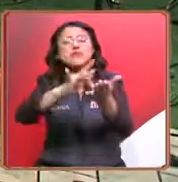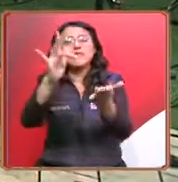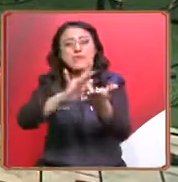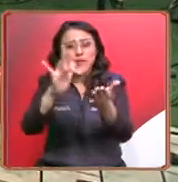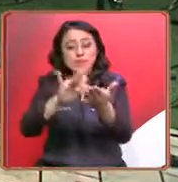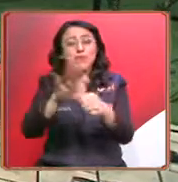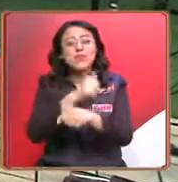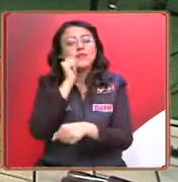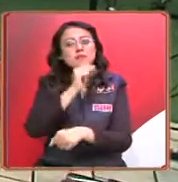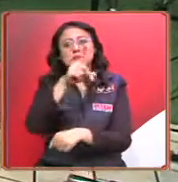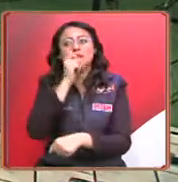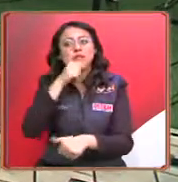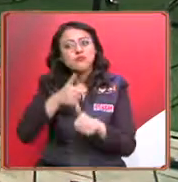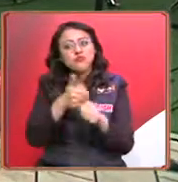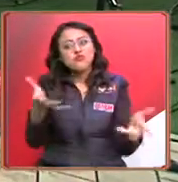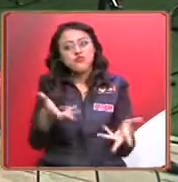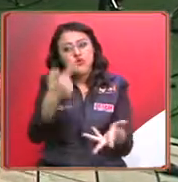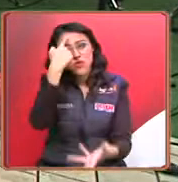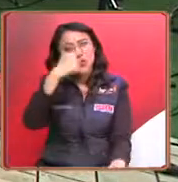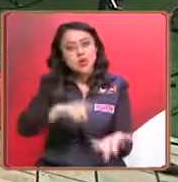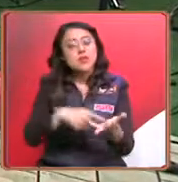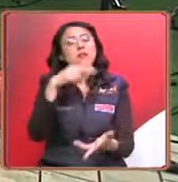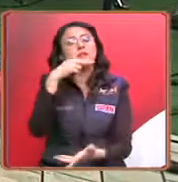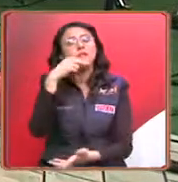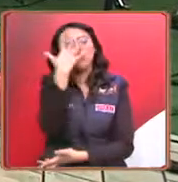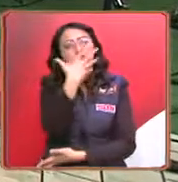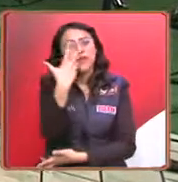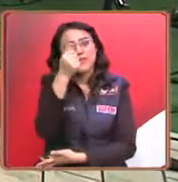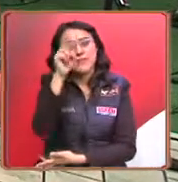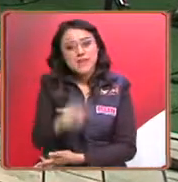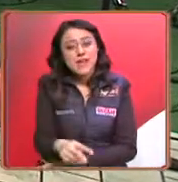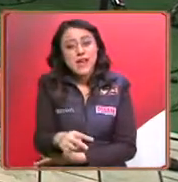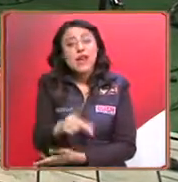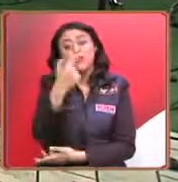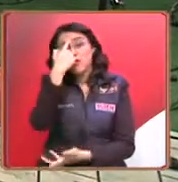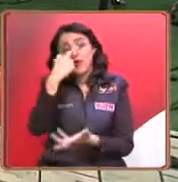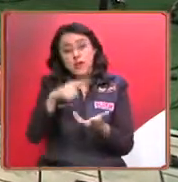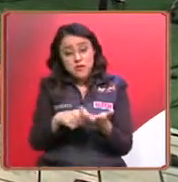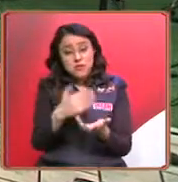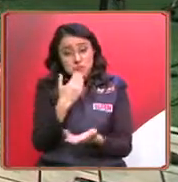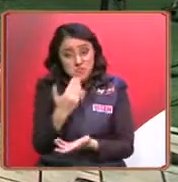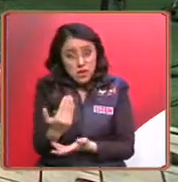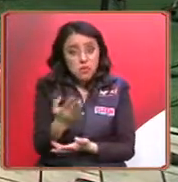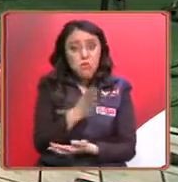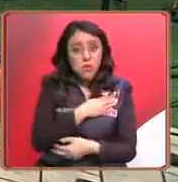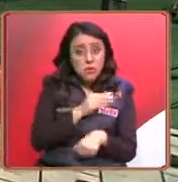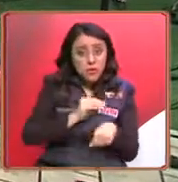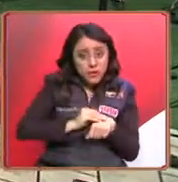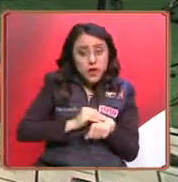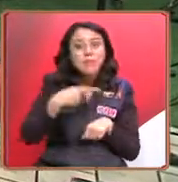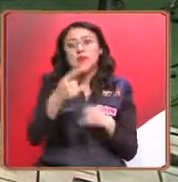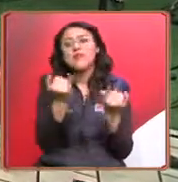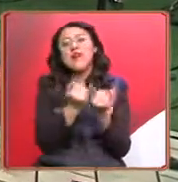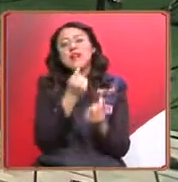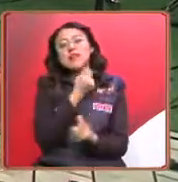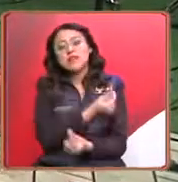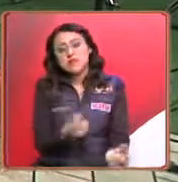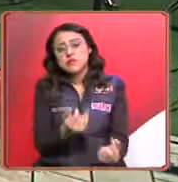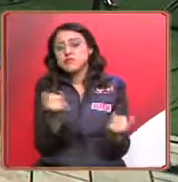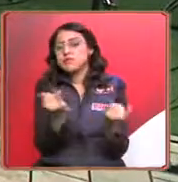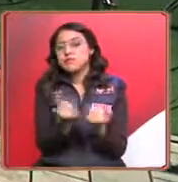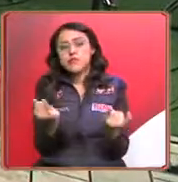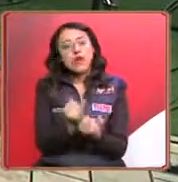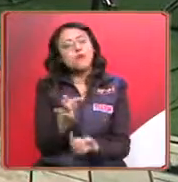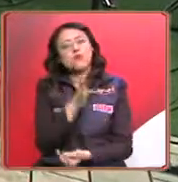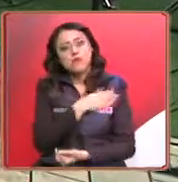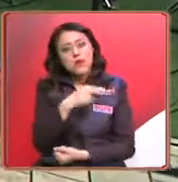chavos seguramente tendrán una Navidad muy linda y se la merecen, seguro. Se han de haber portado muy bien. Pero también hay muchos niños en México que también se